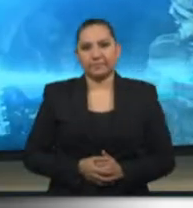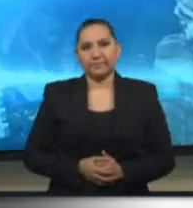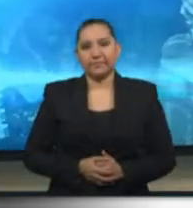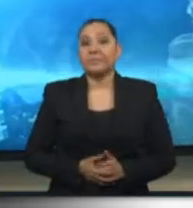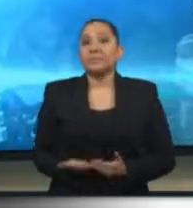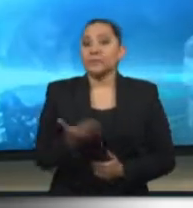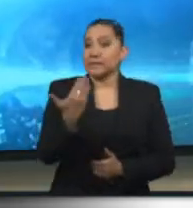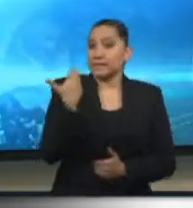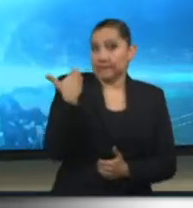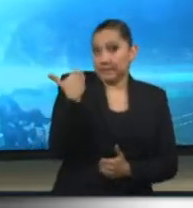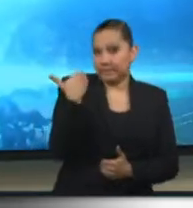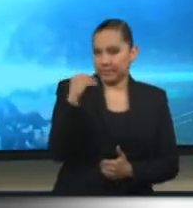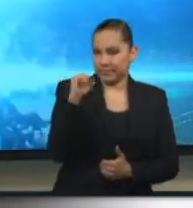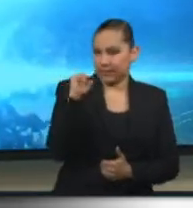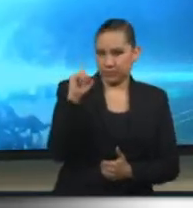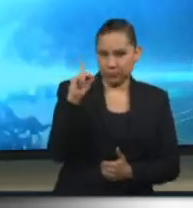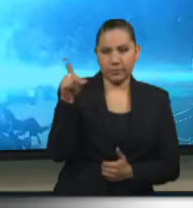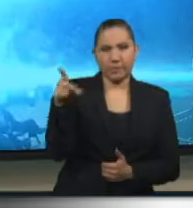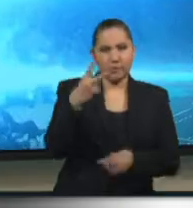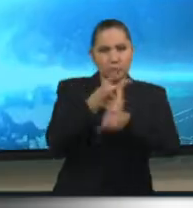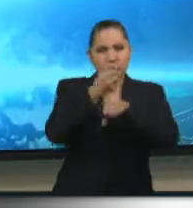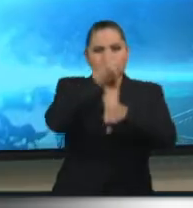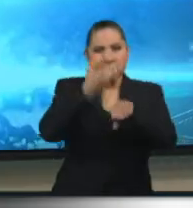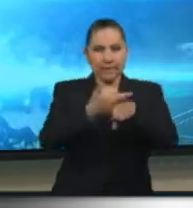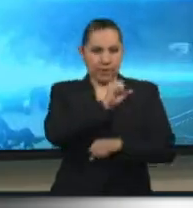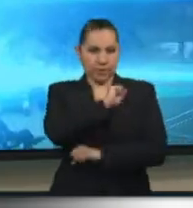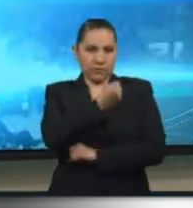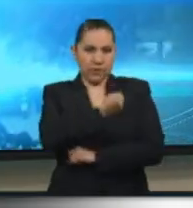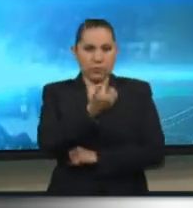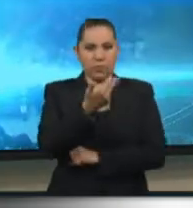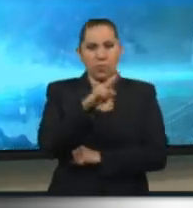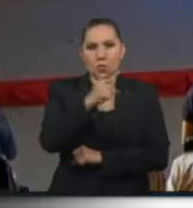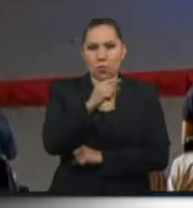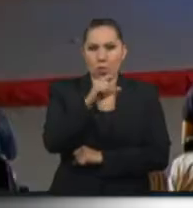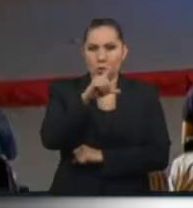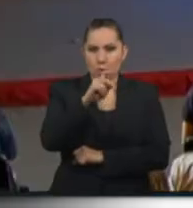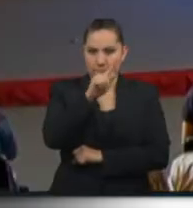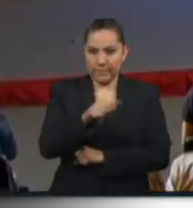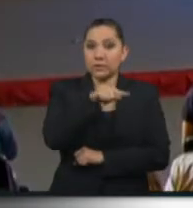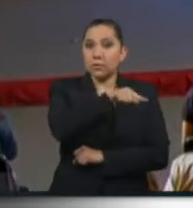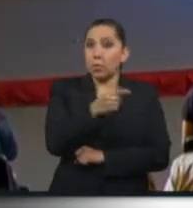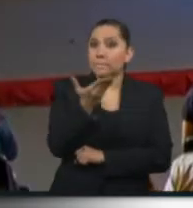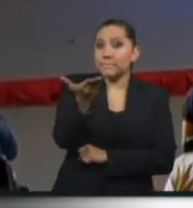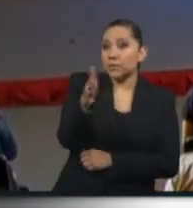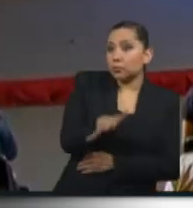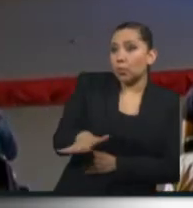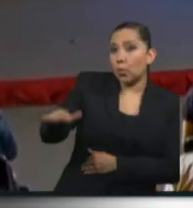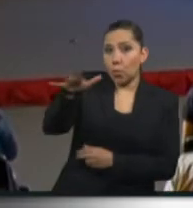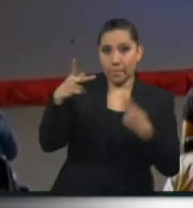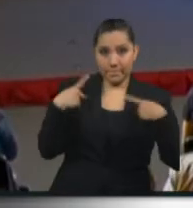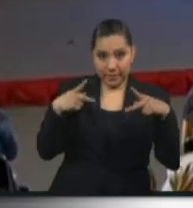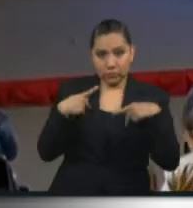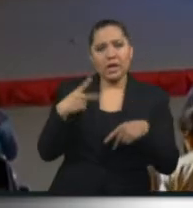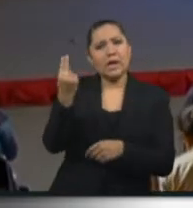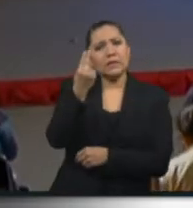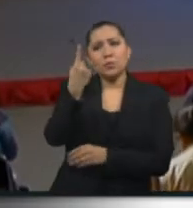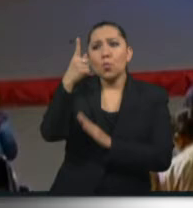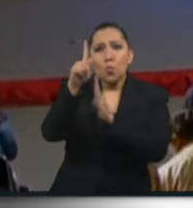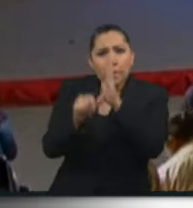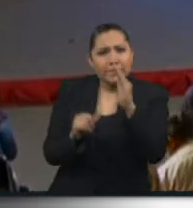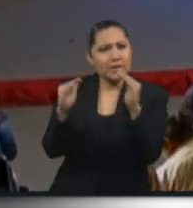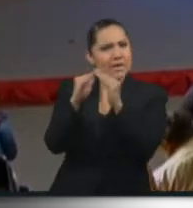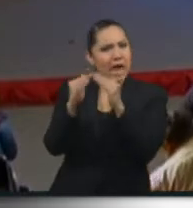Este fin de semana, el subsecretario de Salud, Hugo López-Gatell, hizo un llamado a la población para quedarse en casa por un mes. Lo hizo de